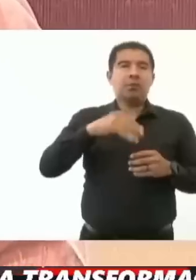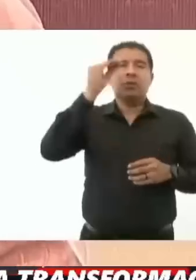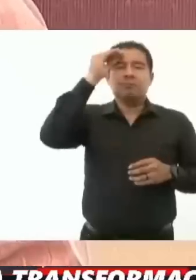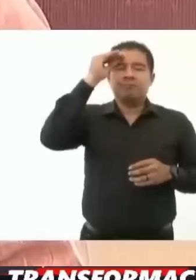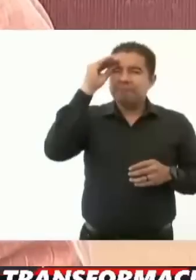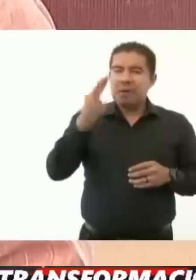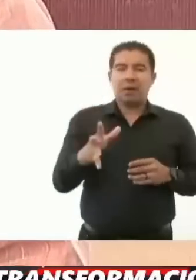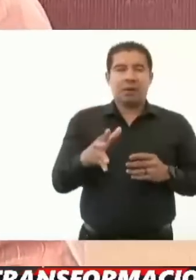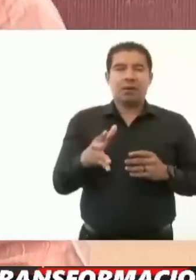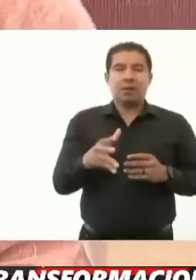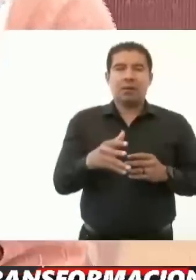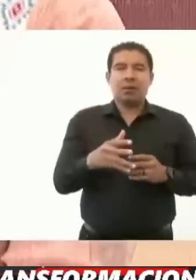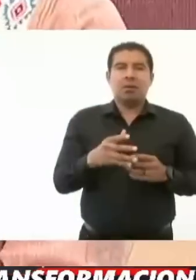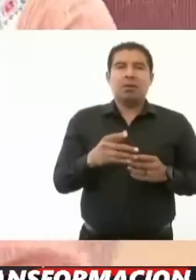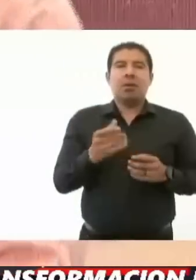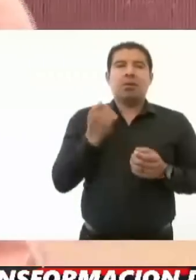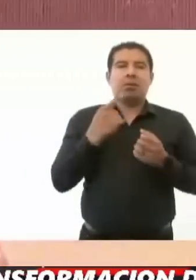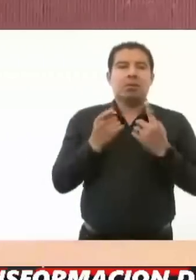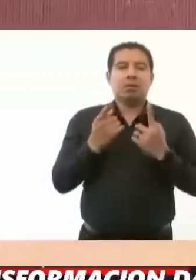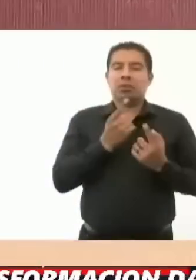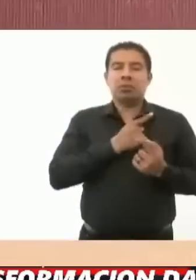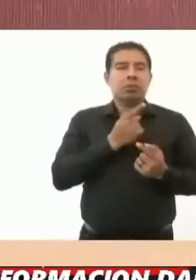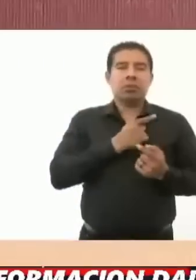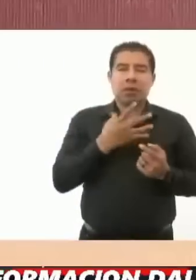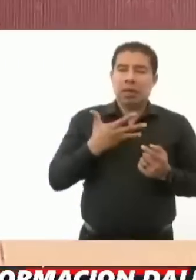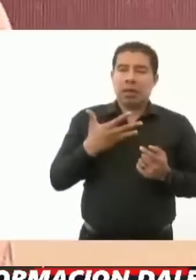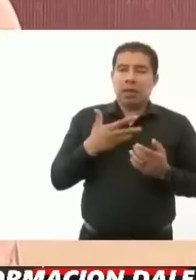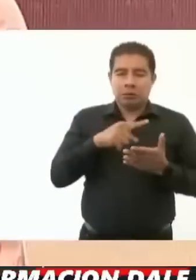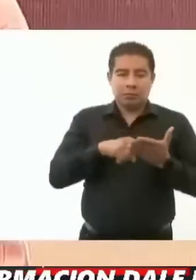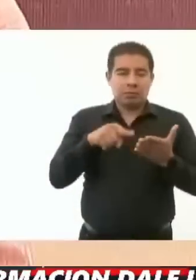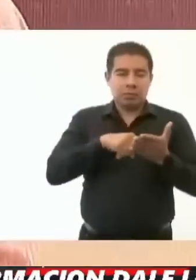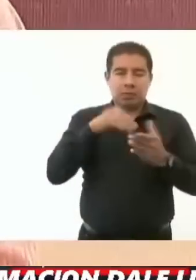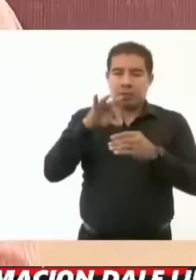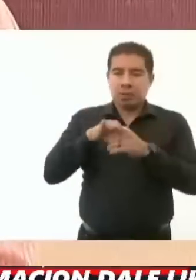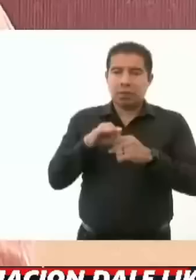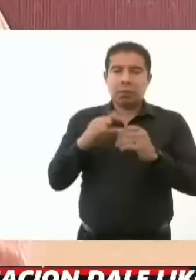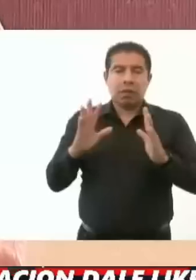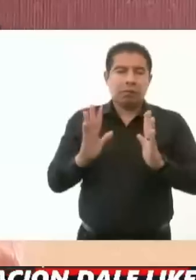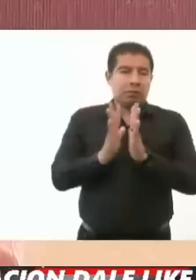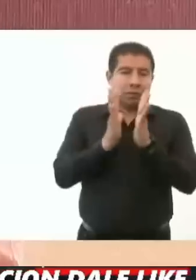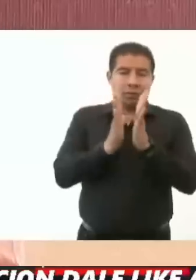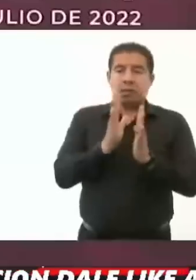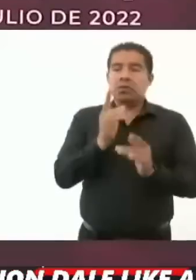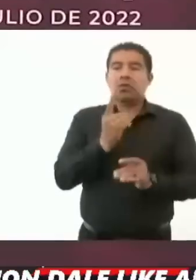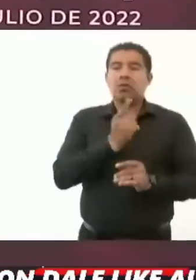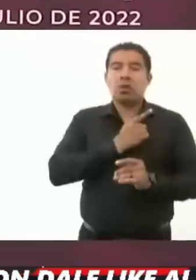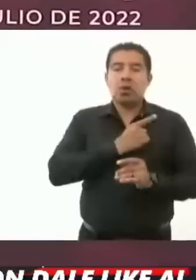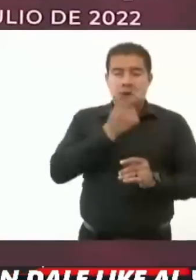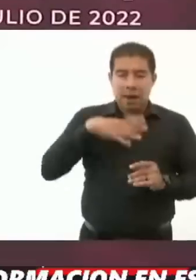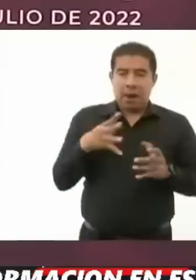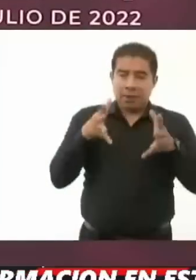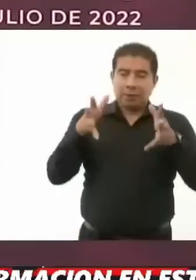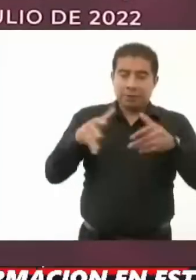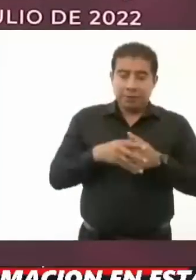elecciones es que se acordaban del pueblo y entregaban despensas,